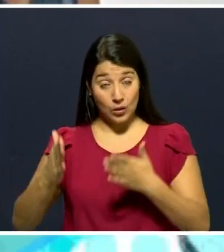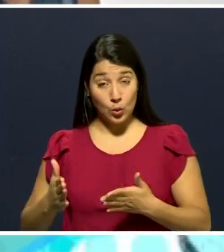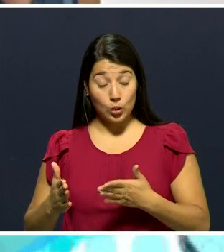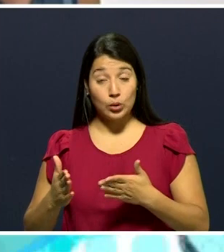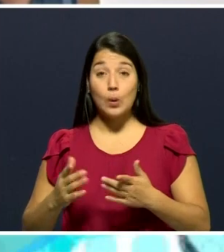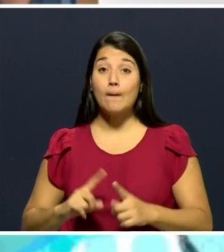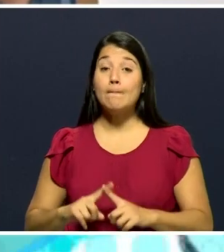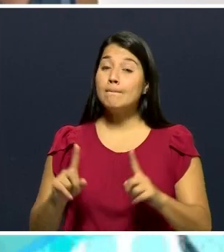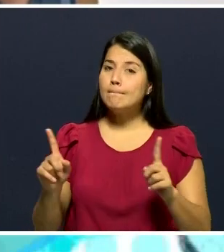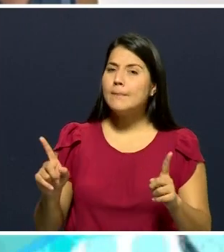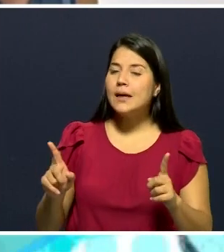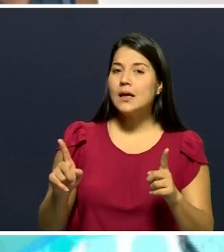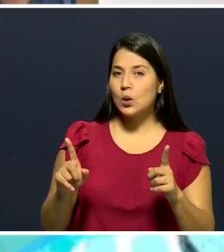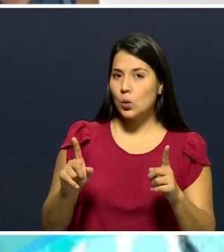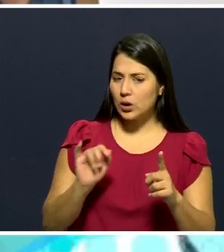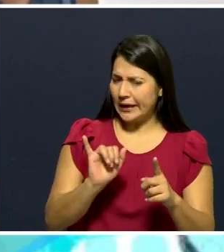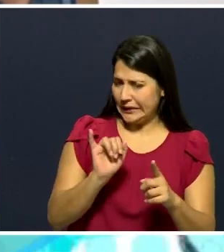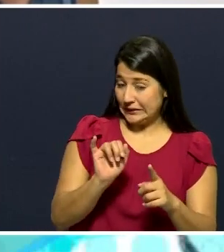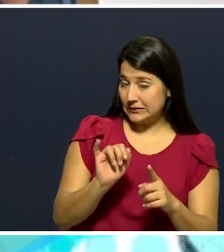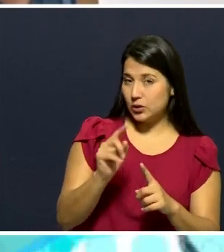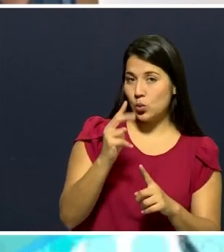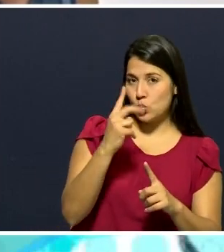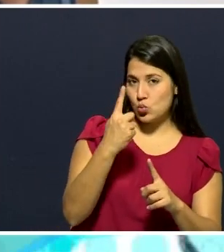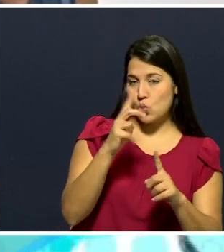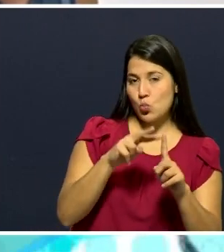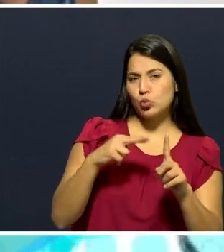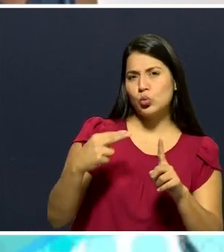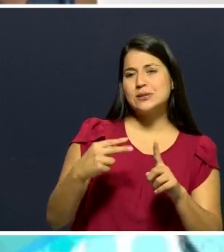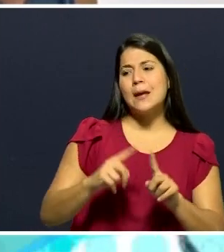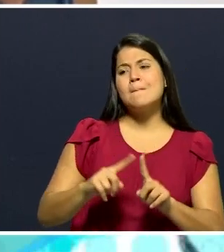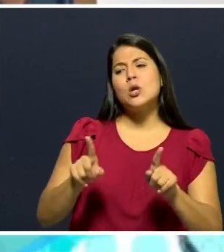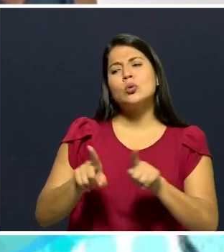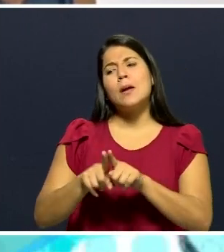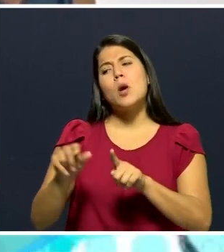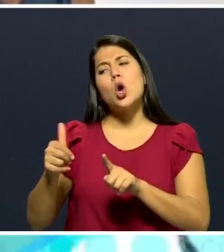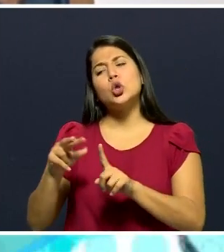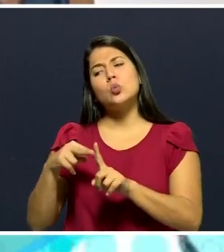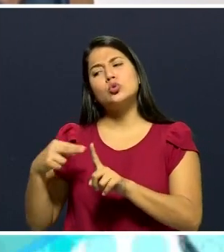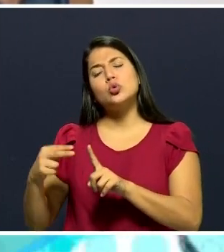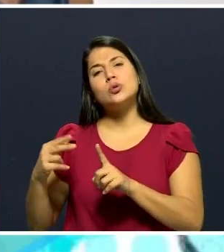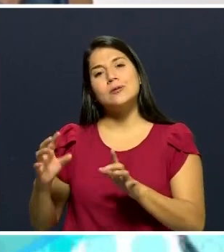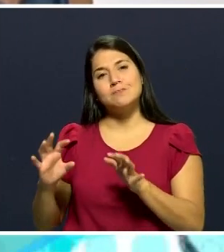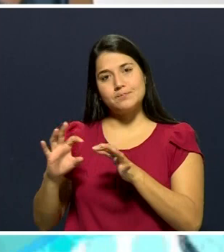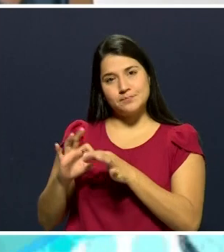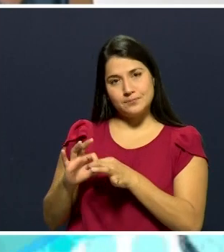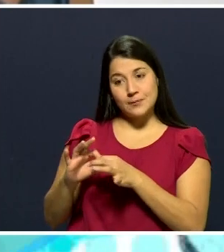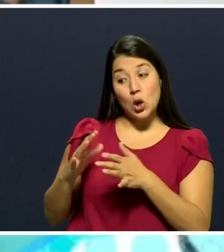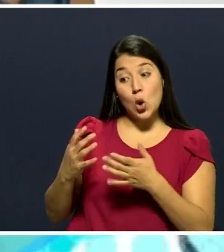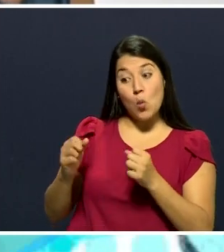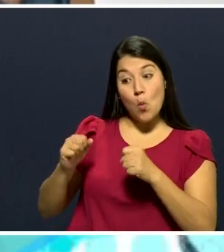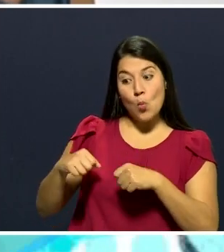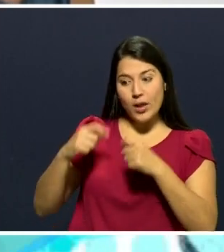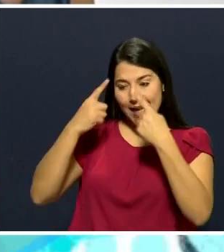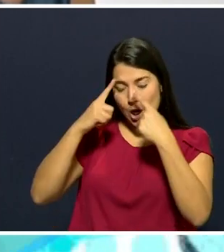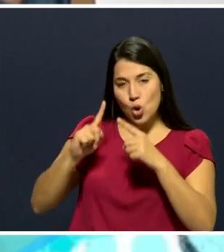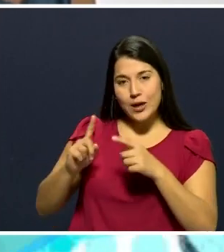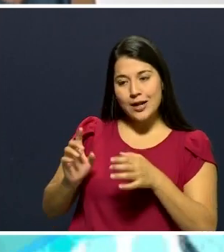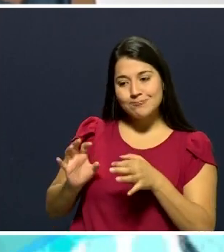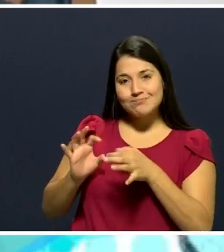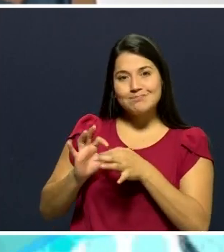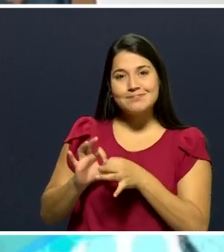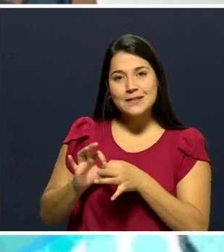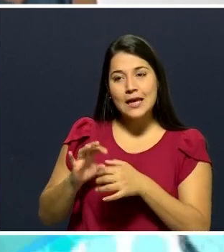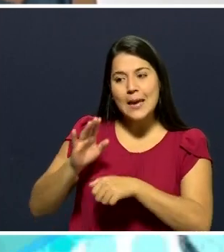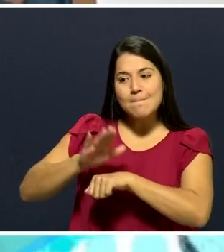también podríamos hacerlo desde el punto de vista de la formación de la coalición, ¿verdad? Cómo sostener un tipo de coalición que permita algún mecanismo